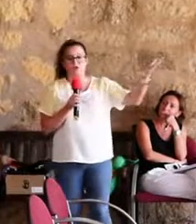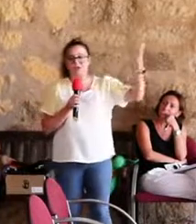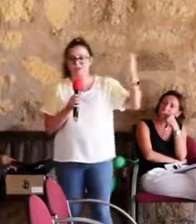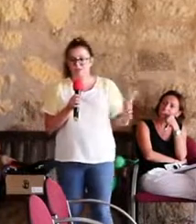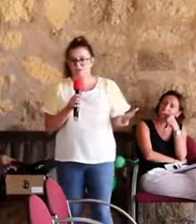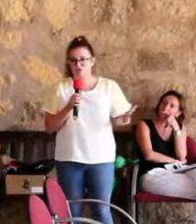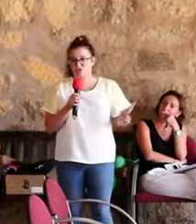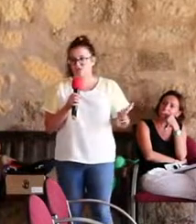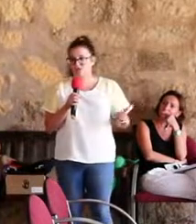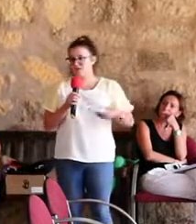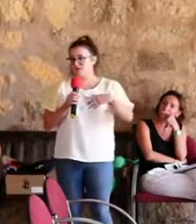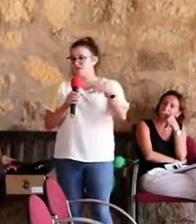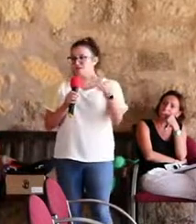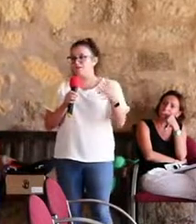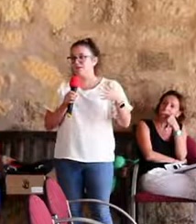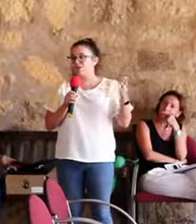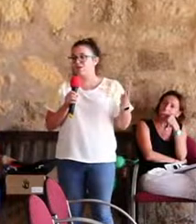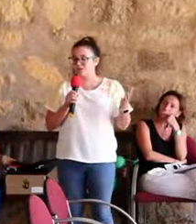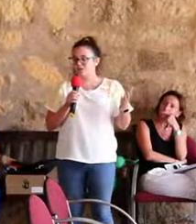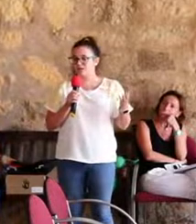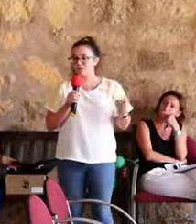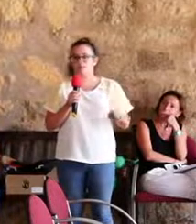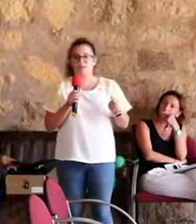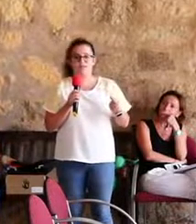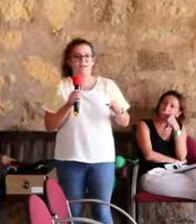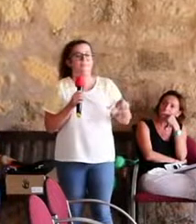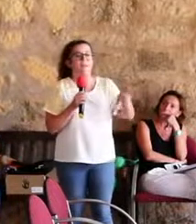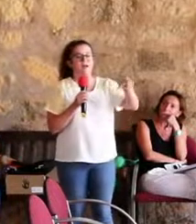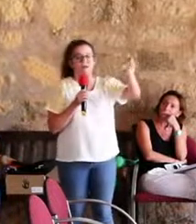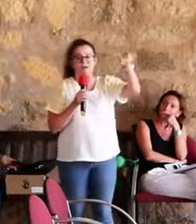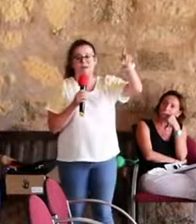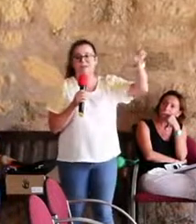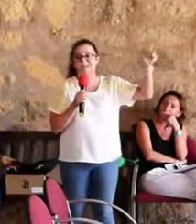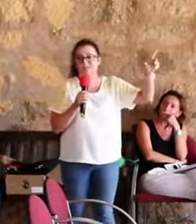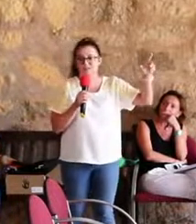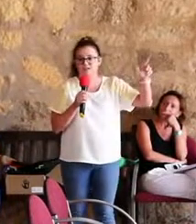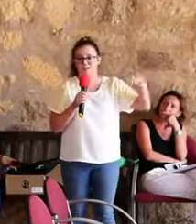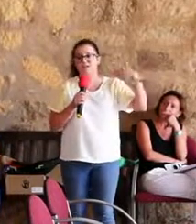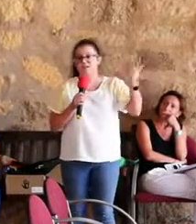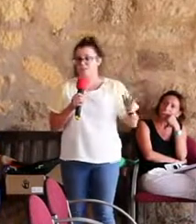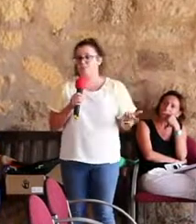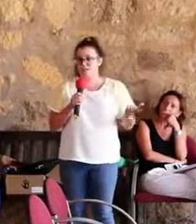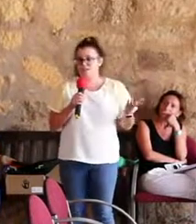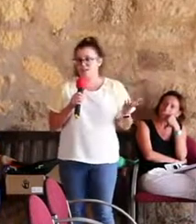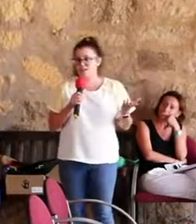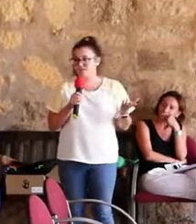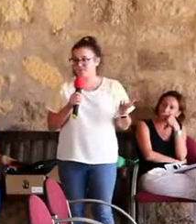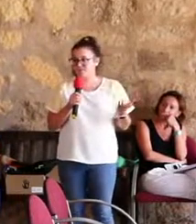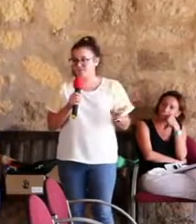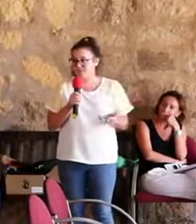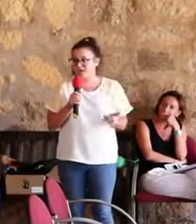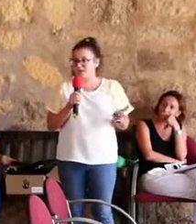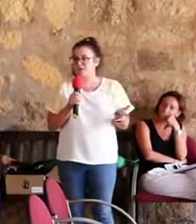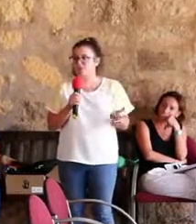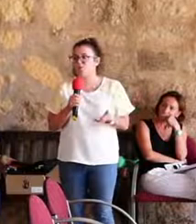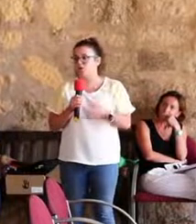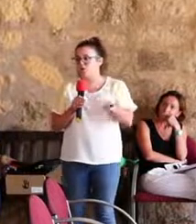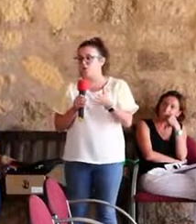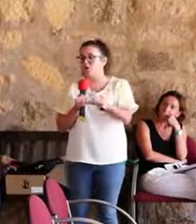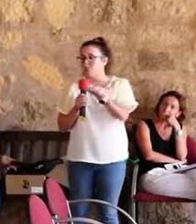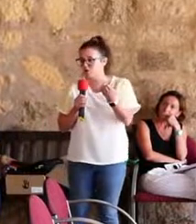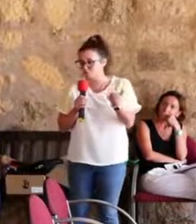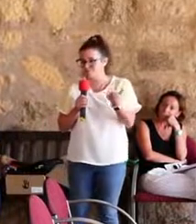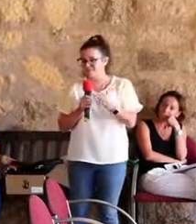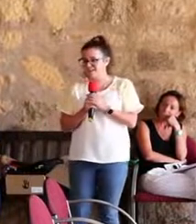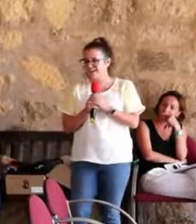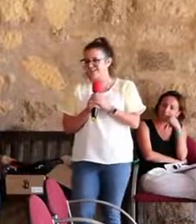un bloque de pisos no sabe cuál es el cuarto c y tú le indicas arriba a la derecha y ya puede llamar a la puerta entonces bueno os